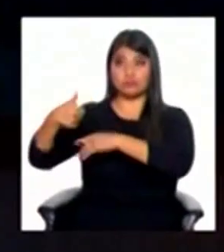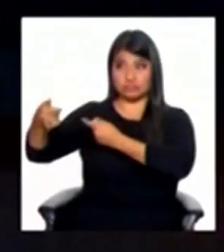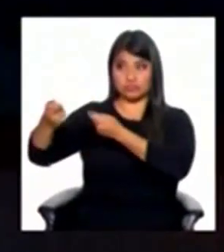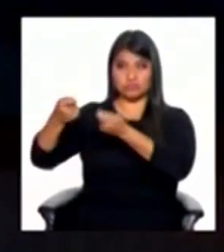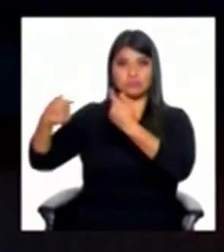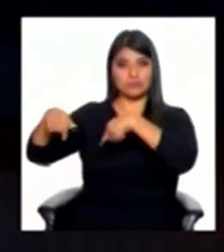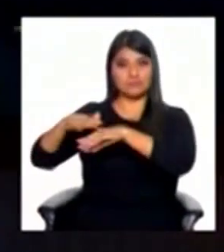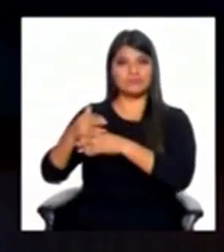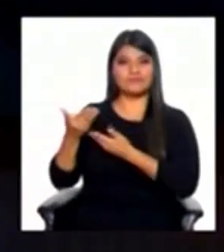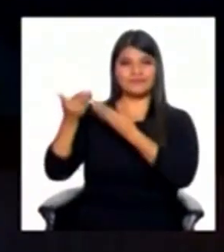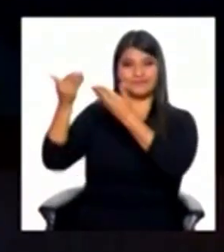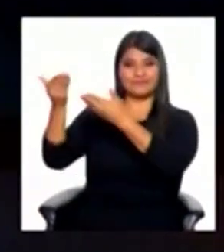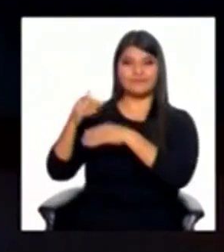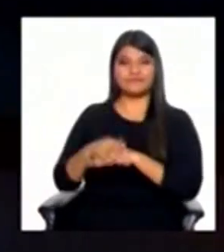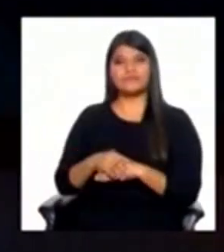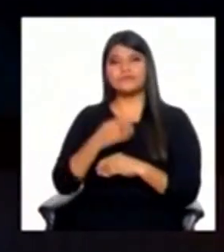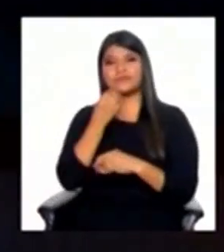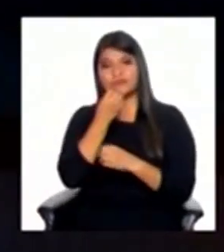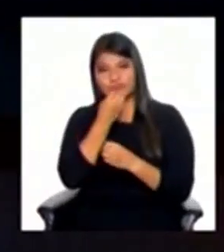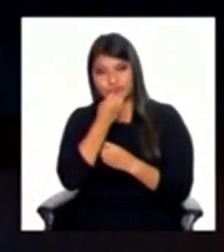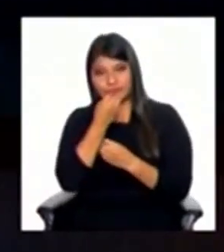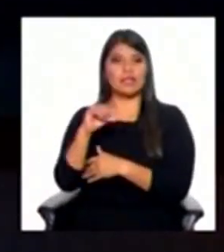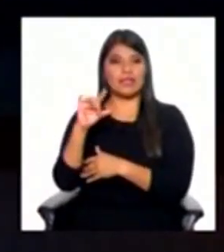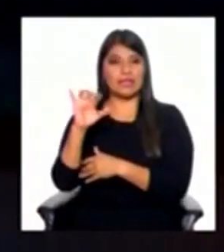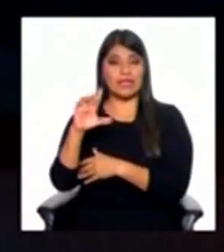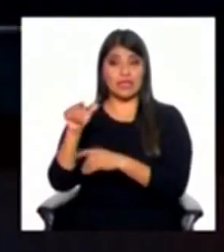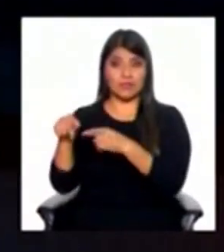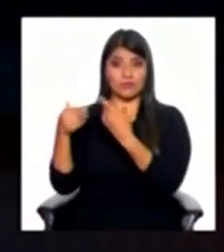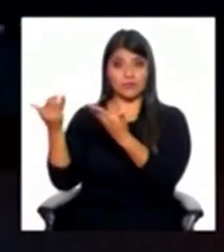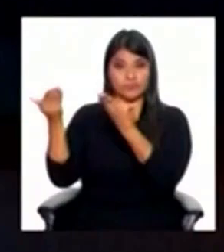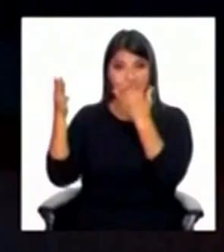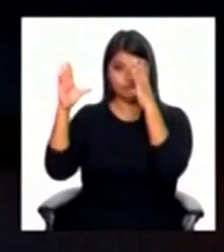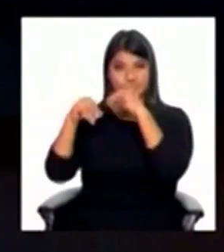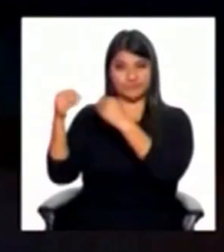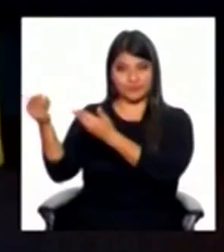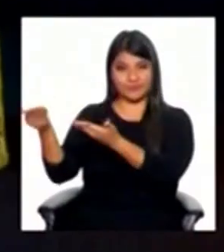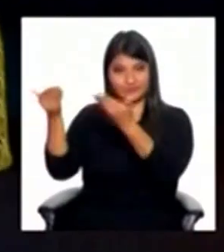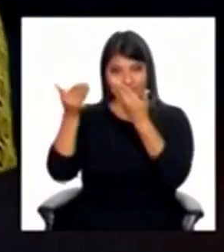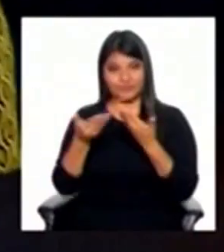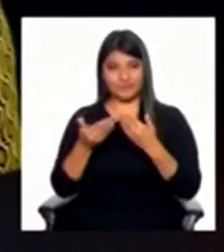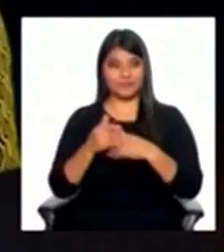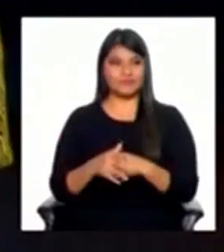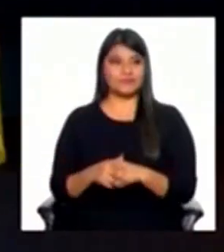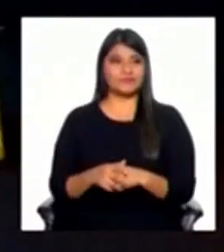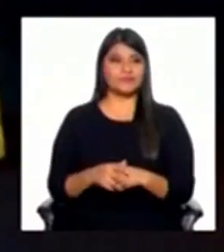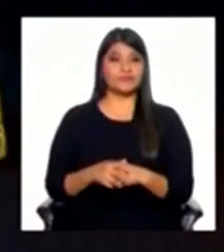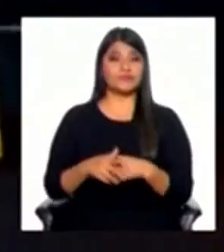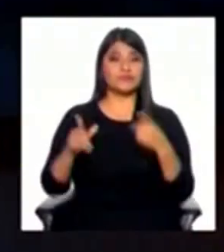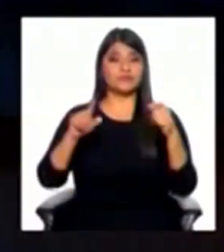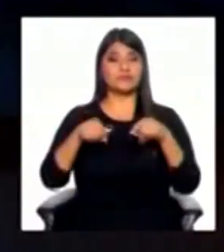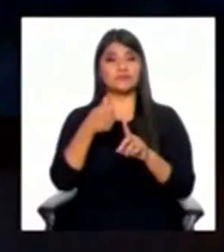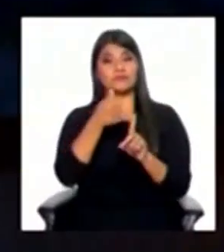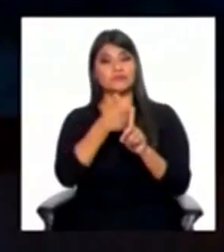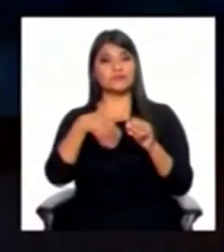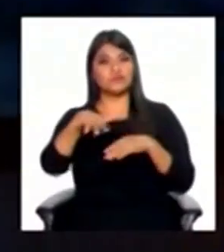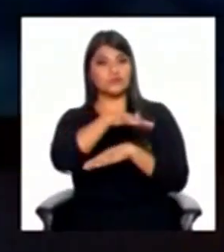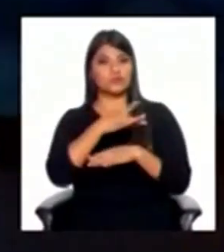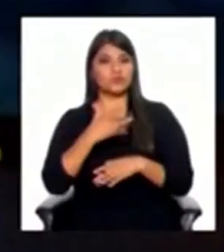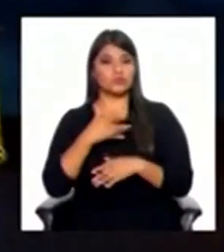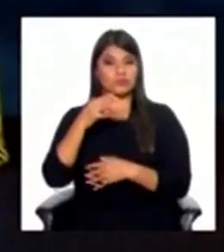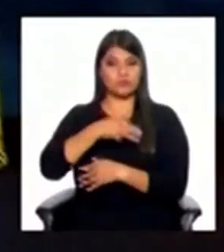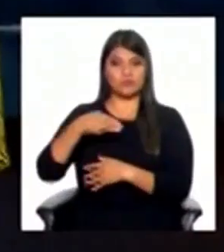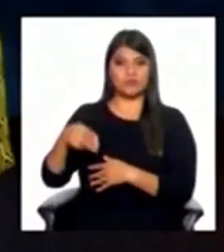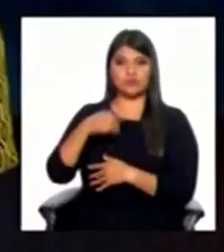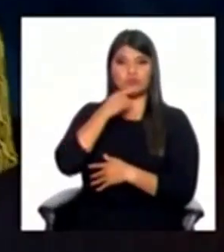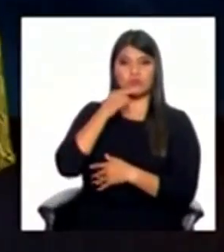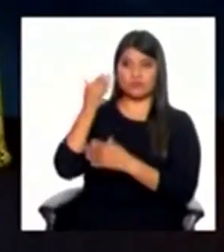Poblaciones Vulnerables. ¿Cómo está, señora Aguilera? ¿Qué está pasando? Muy buenas noches. Y la posición del Ministerio de la Mujer frente a